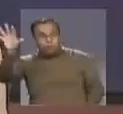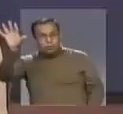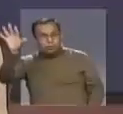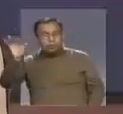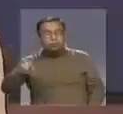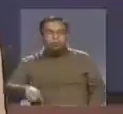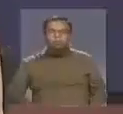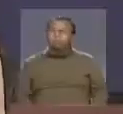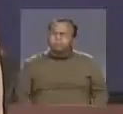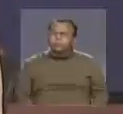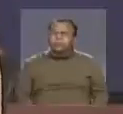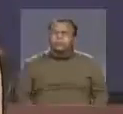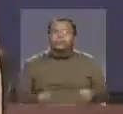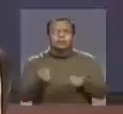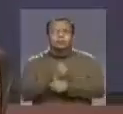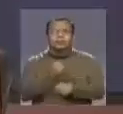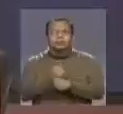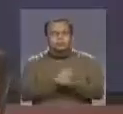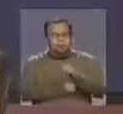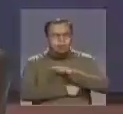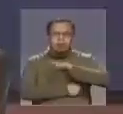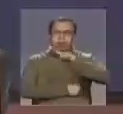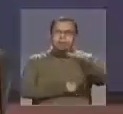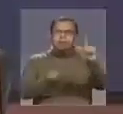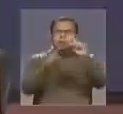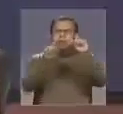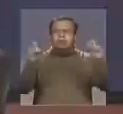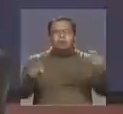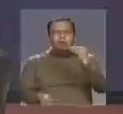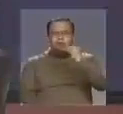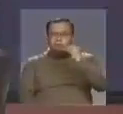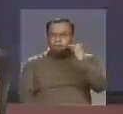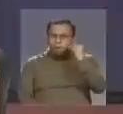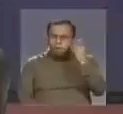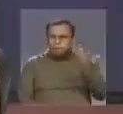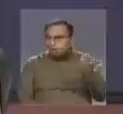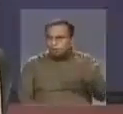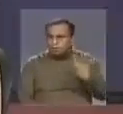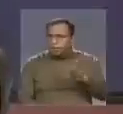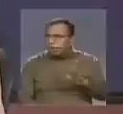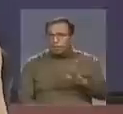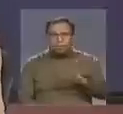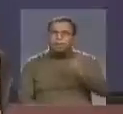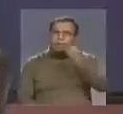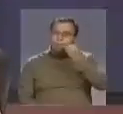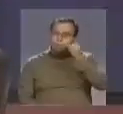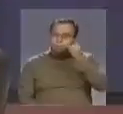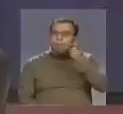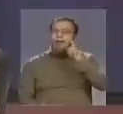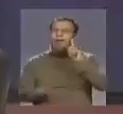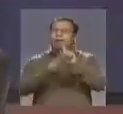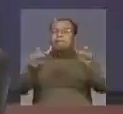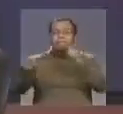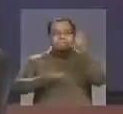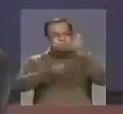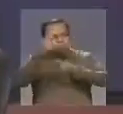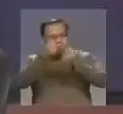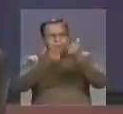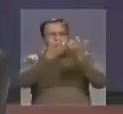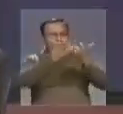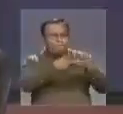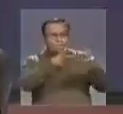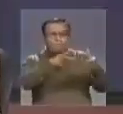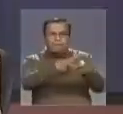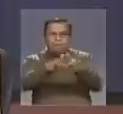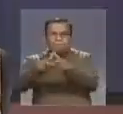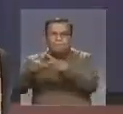con ese papel que jugamos en liderazgo, no solamente en los hogares, sino también a nivel de movilización de las economías pequeñas